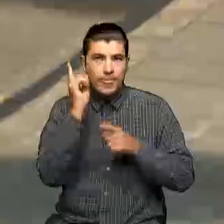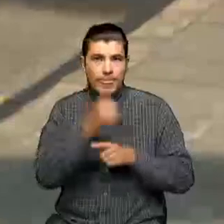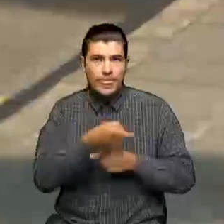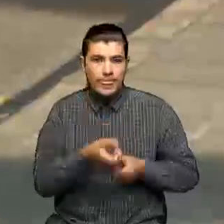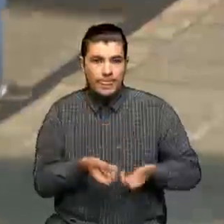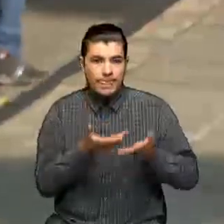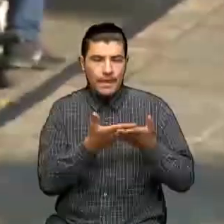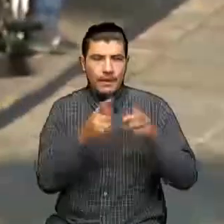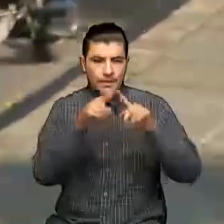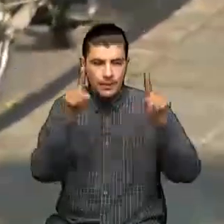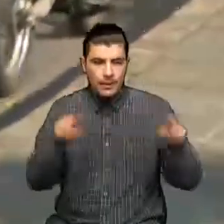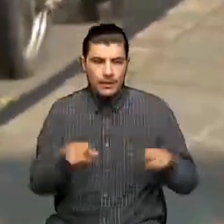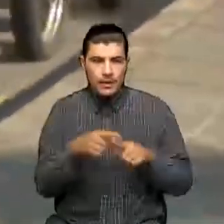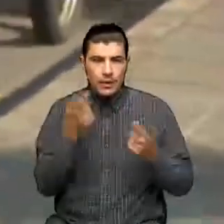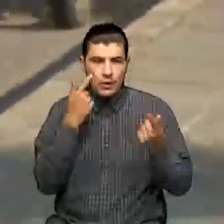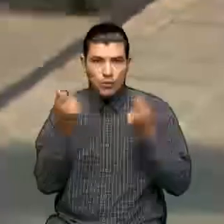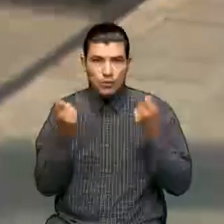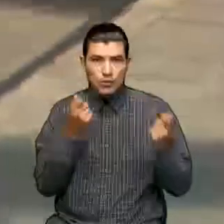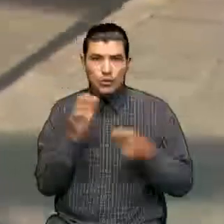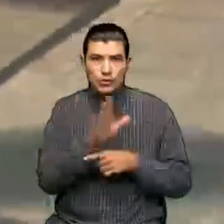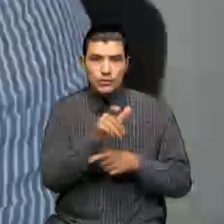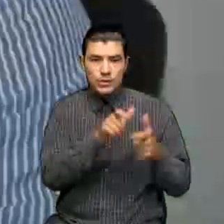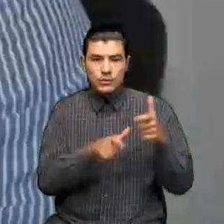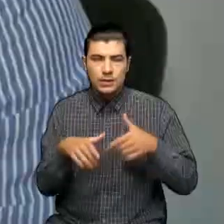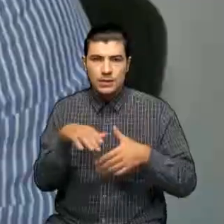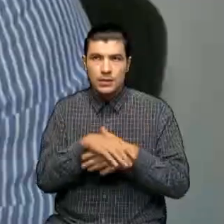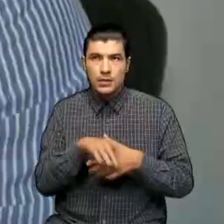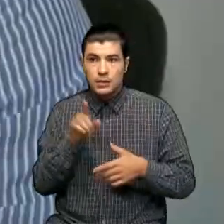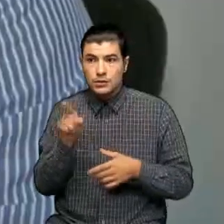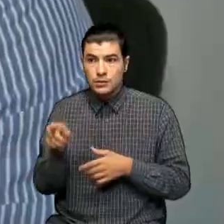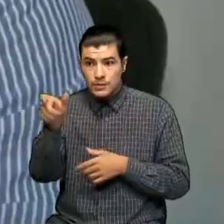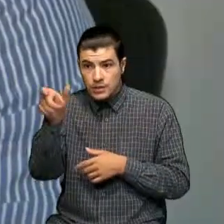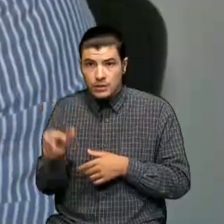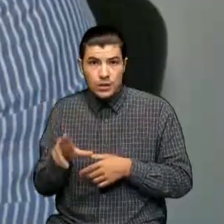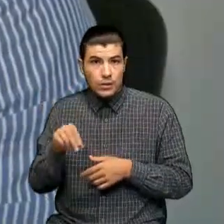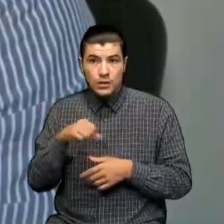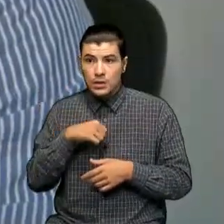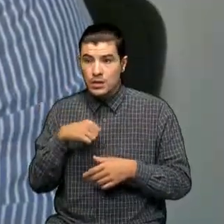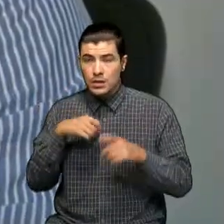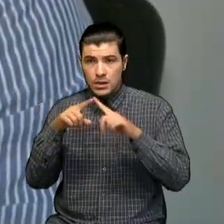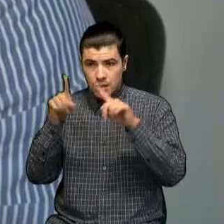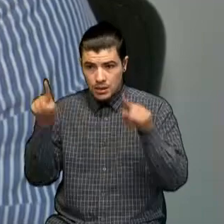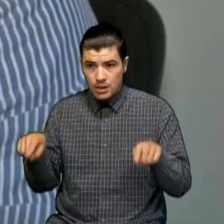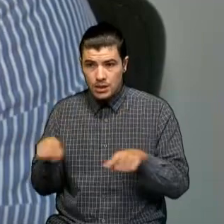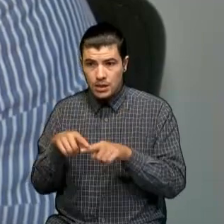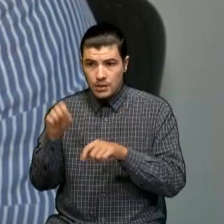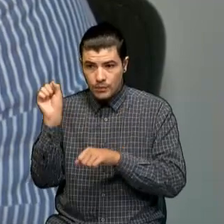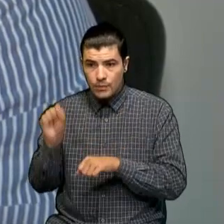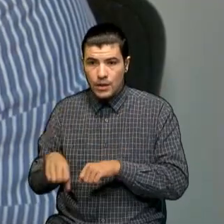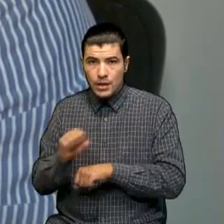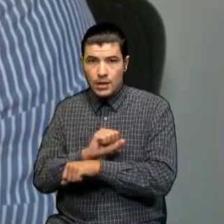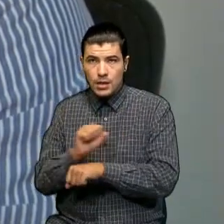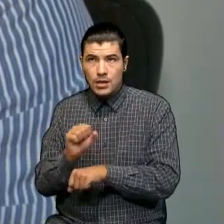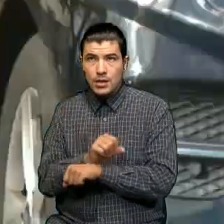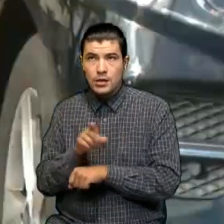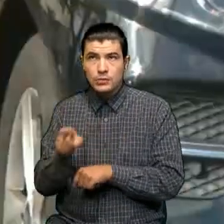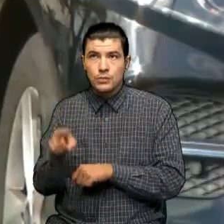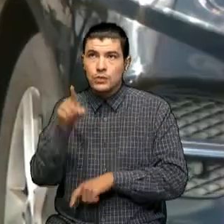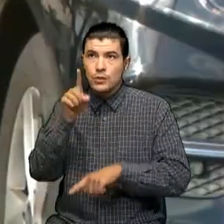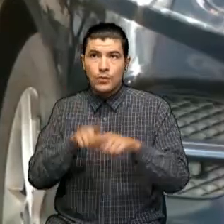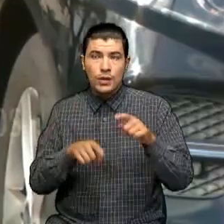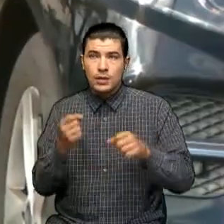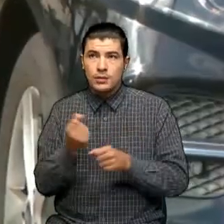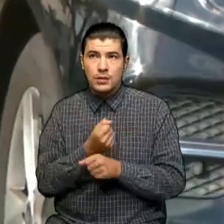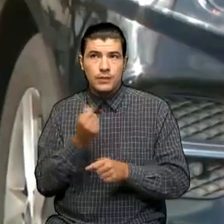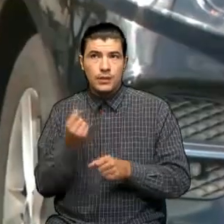taxistas si un vehículo no cuenta con la tarjeta de control que autoriza el conductor que lo lleva en ese momento no podría estar